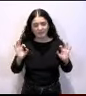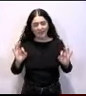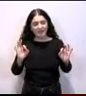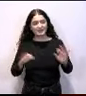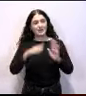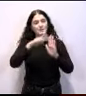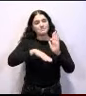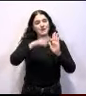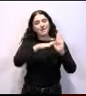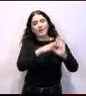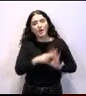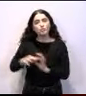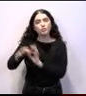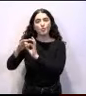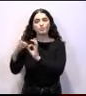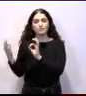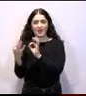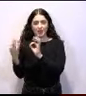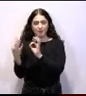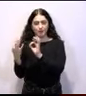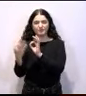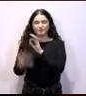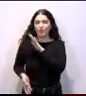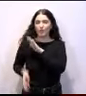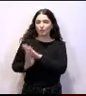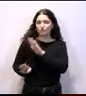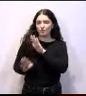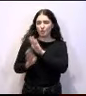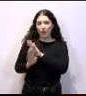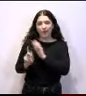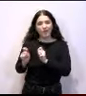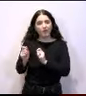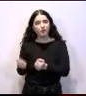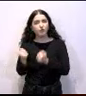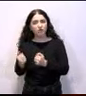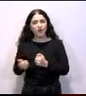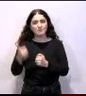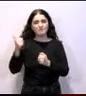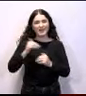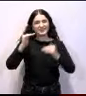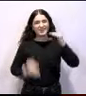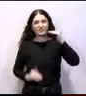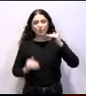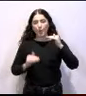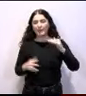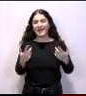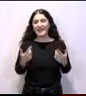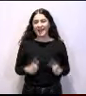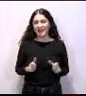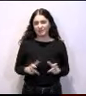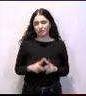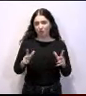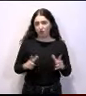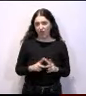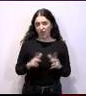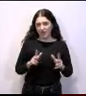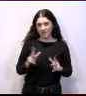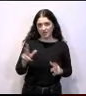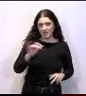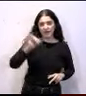que ver con perpetuar y acentuar la desigualdad de clase en nuestra comunidad autónoma